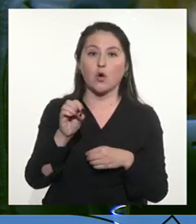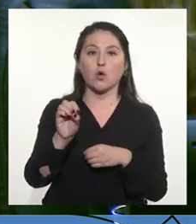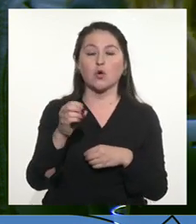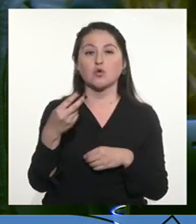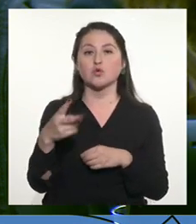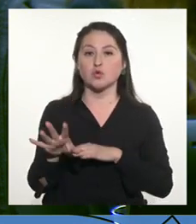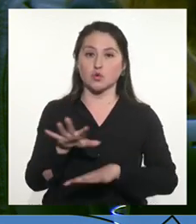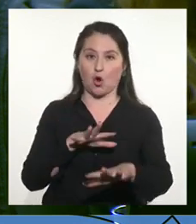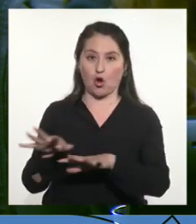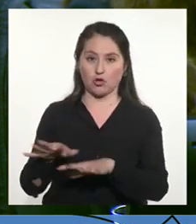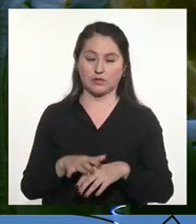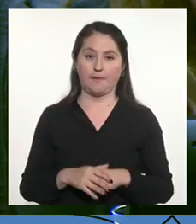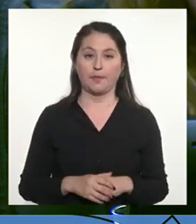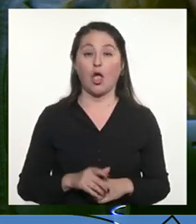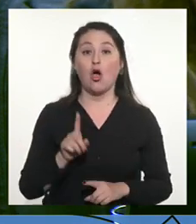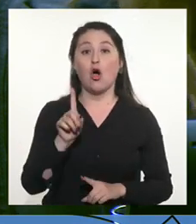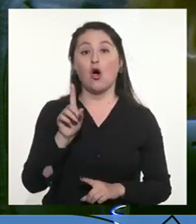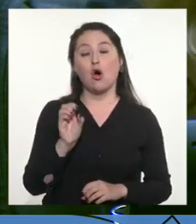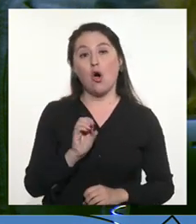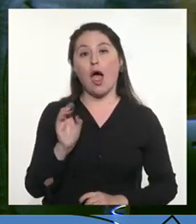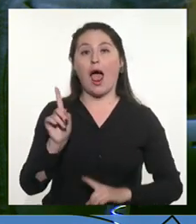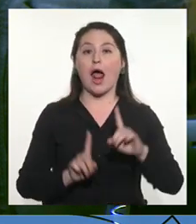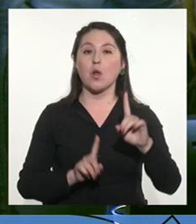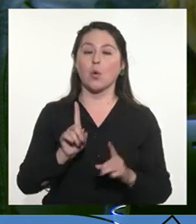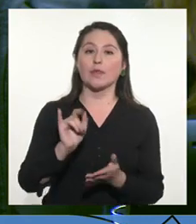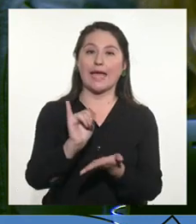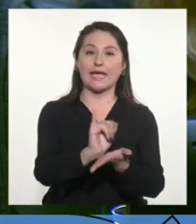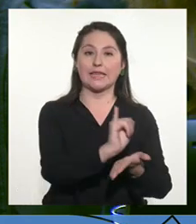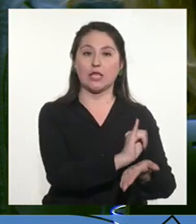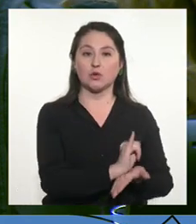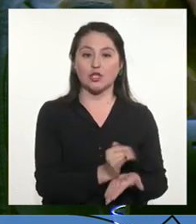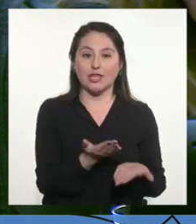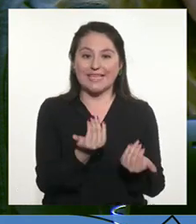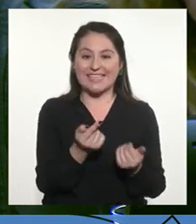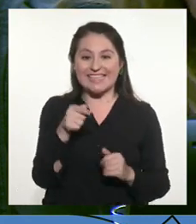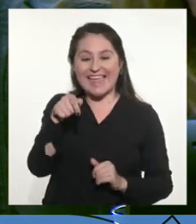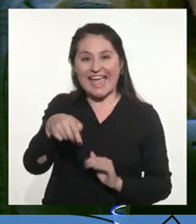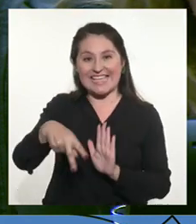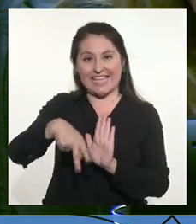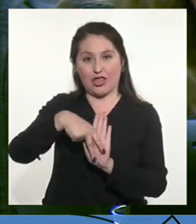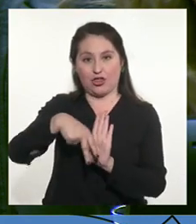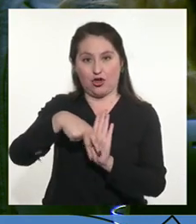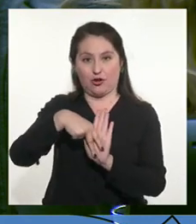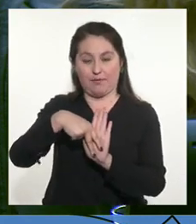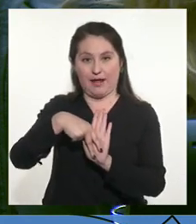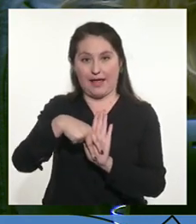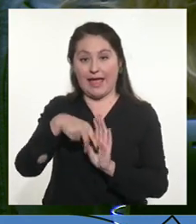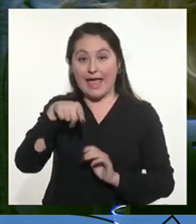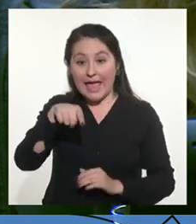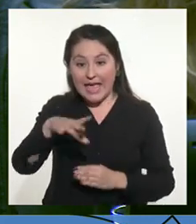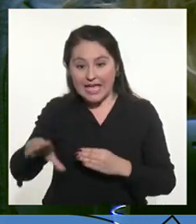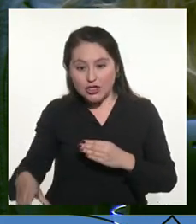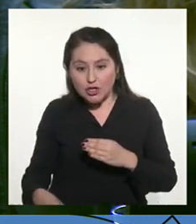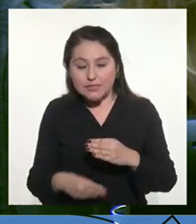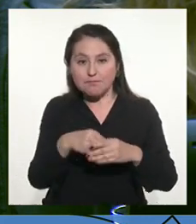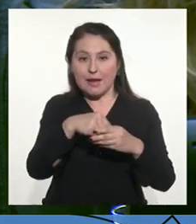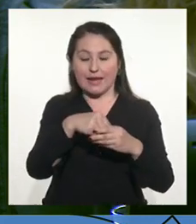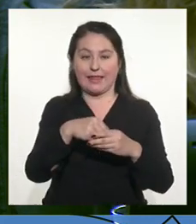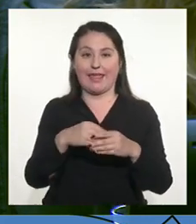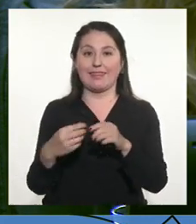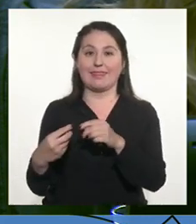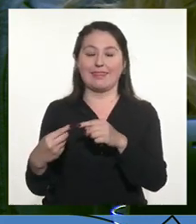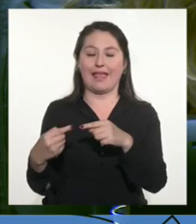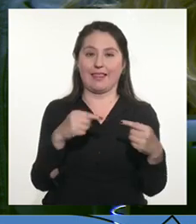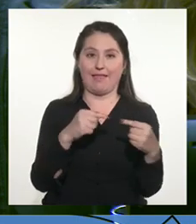o alguna institución requiere de esa normativa esa va a ser parte del debate ahora